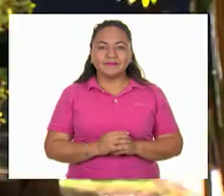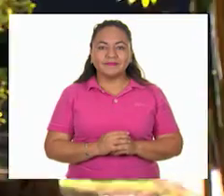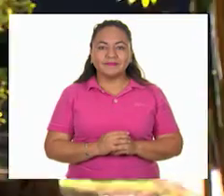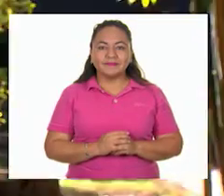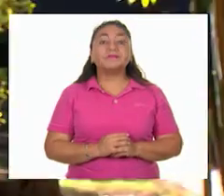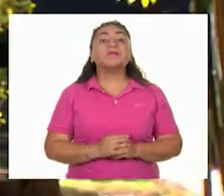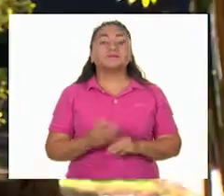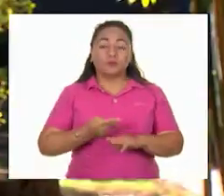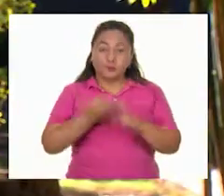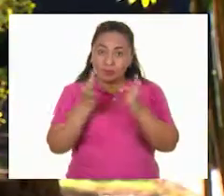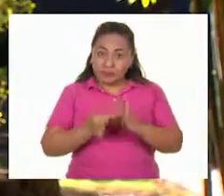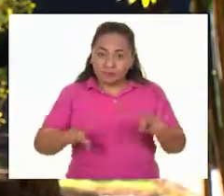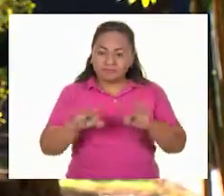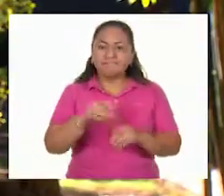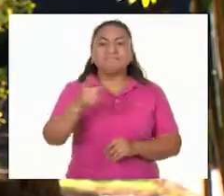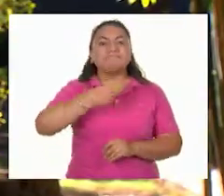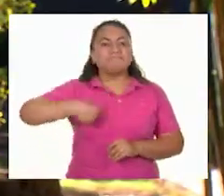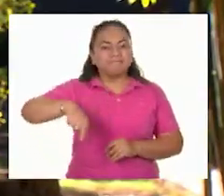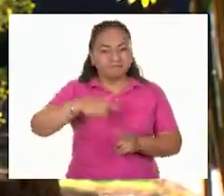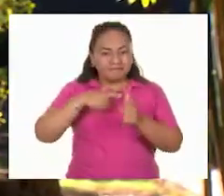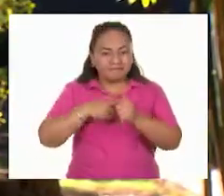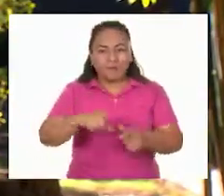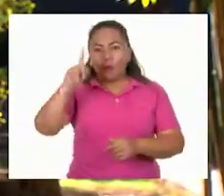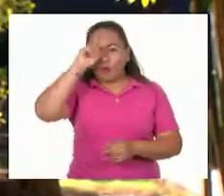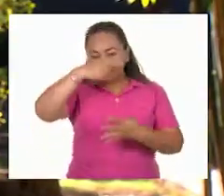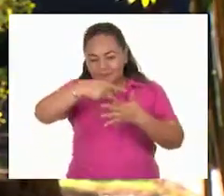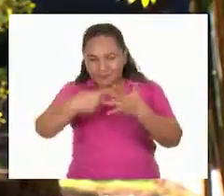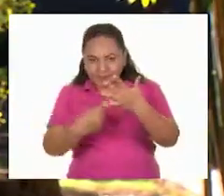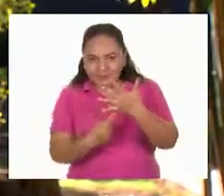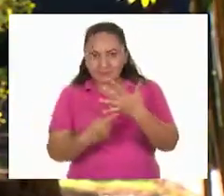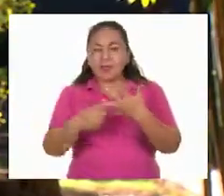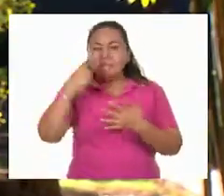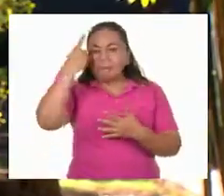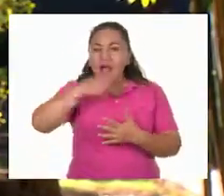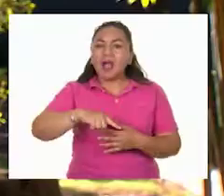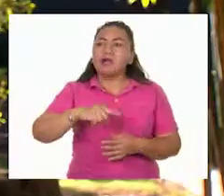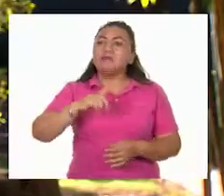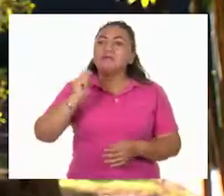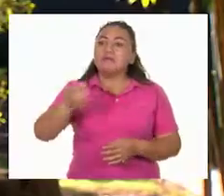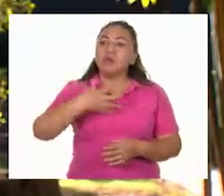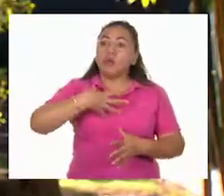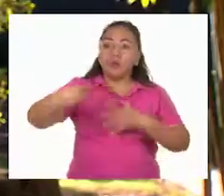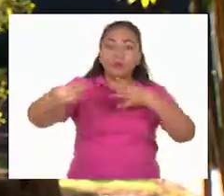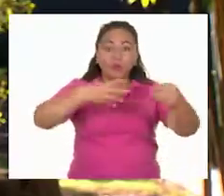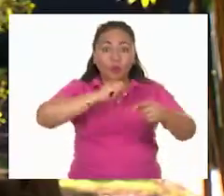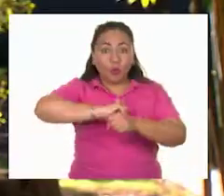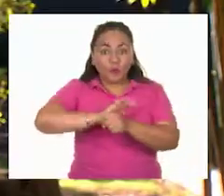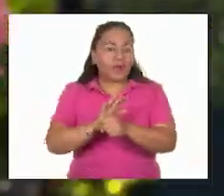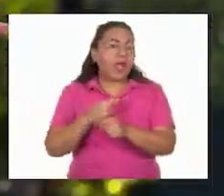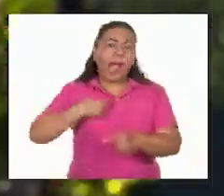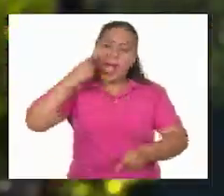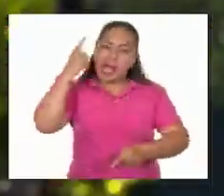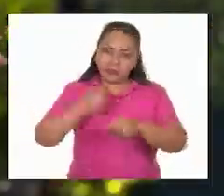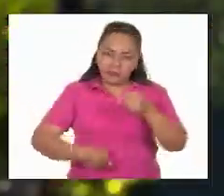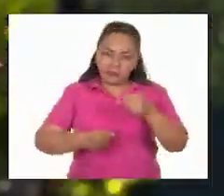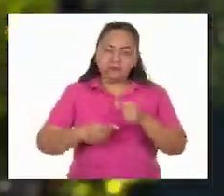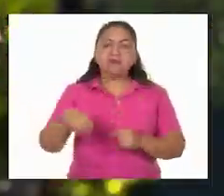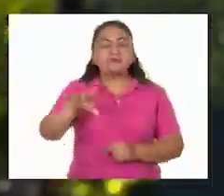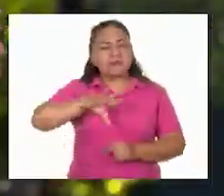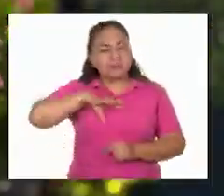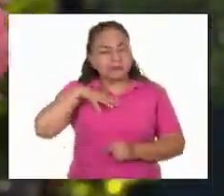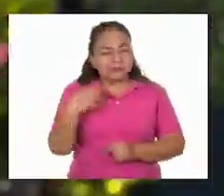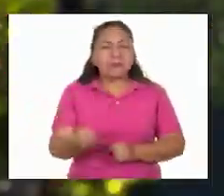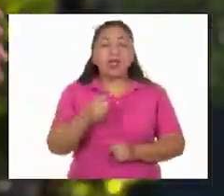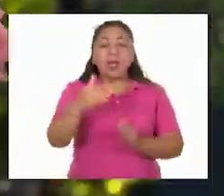Es muy importante continuar con las recomendaciones para evitar contagios de COVID. Trata de